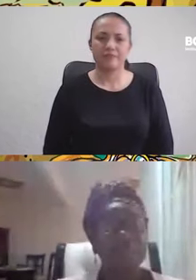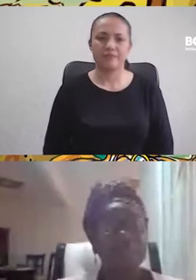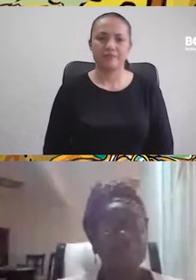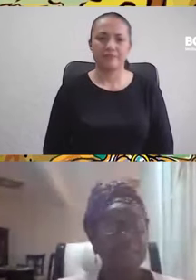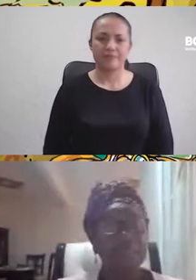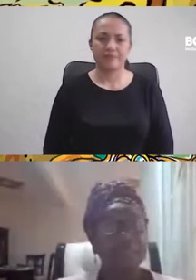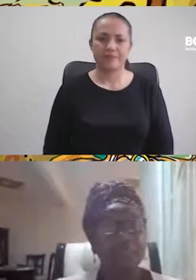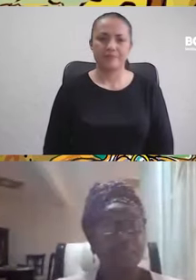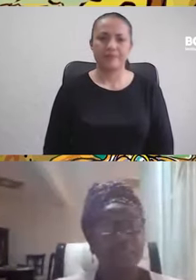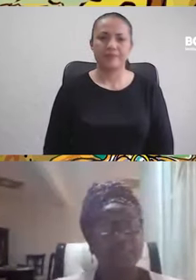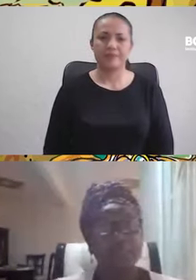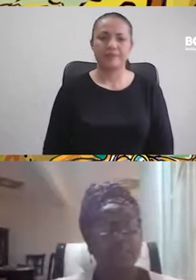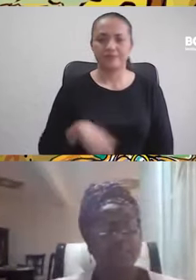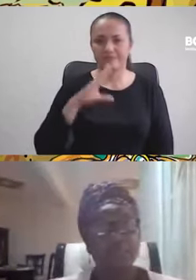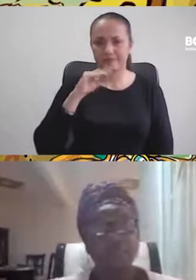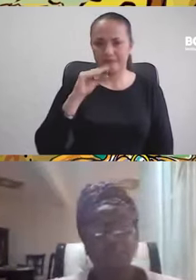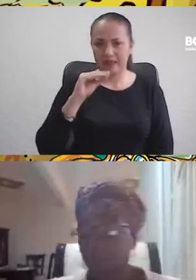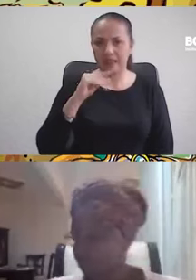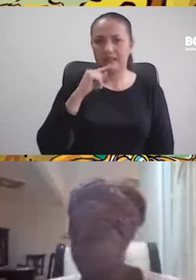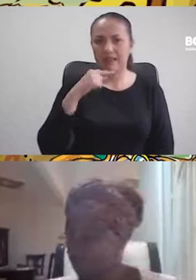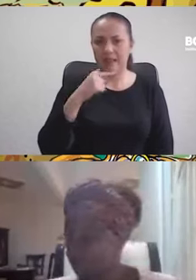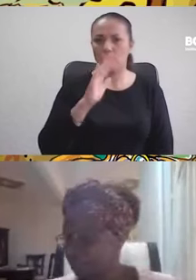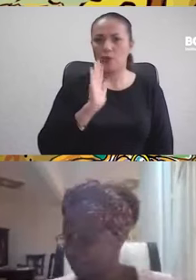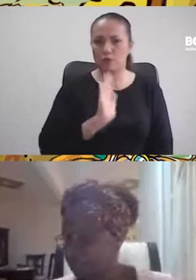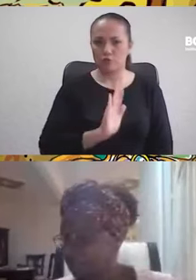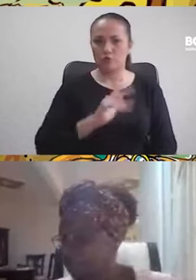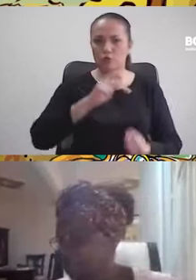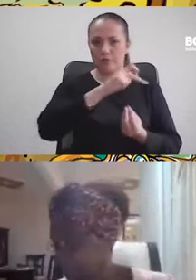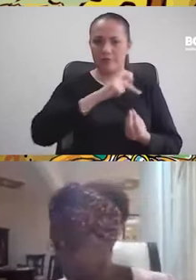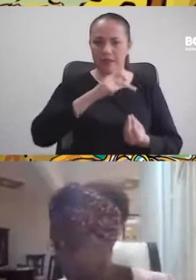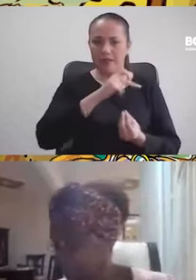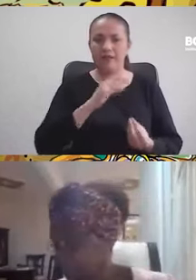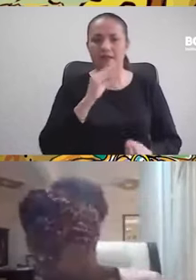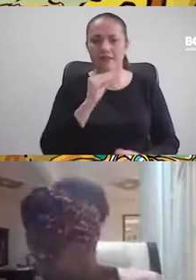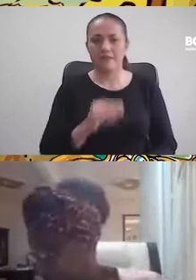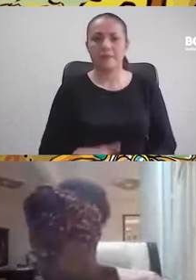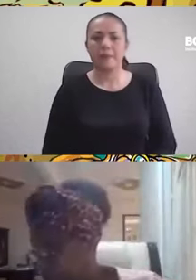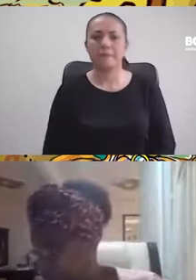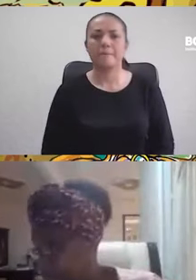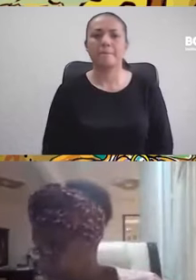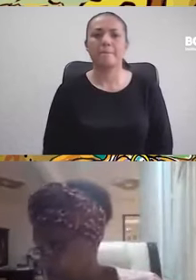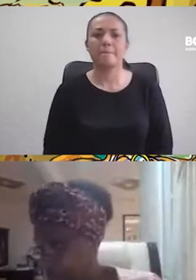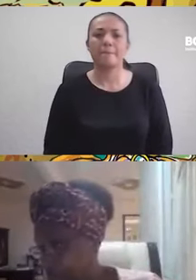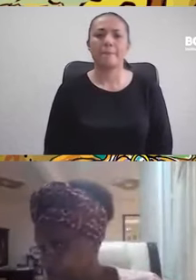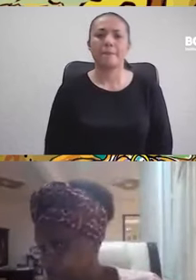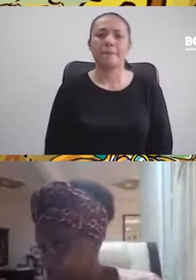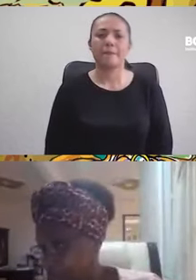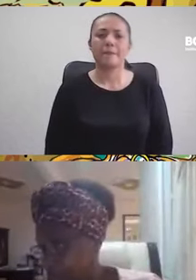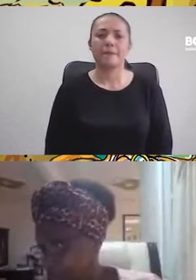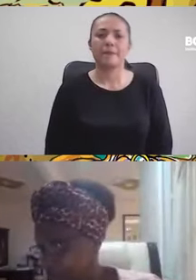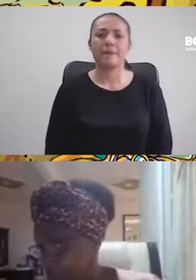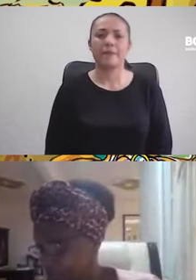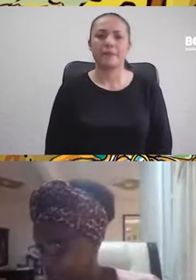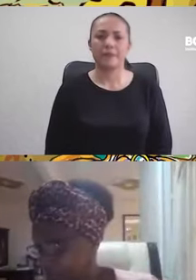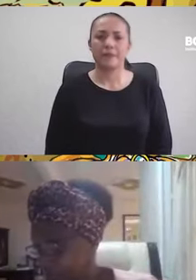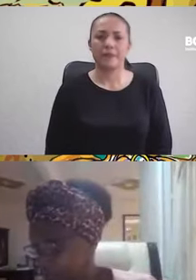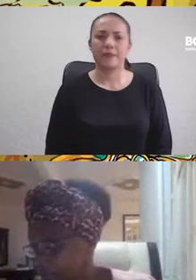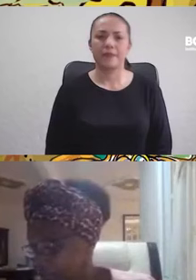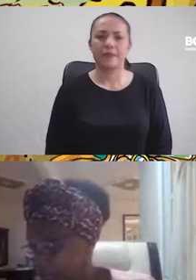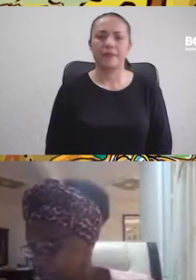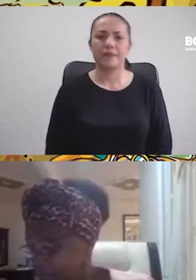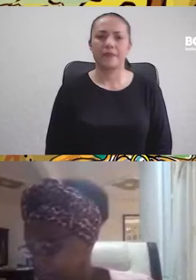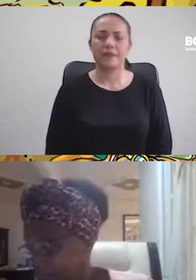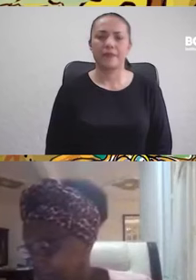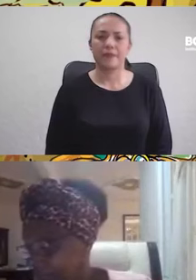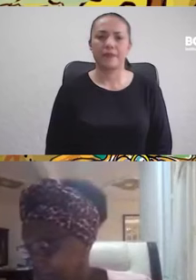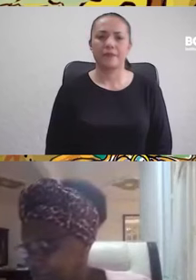con Melanio, Liceína, con Pablo, Vivenacu, con Asier. ya que le van